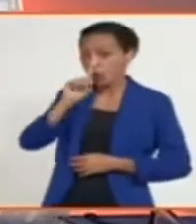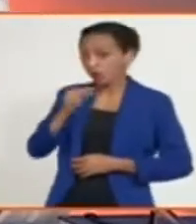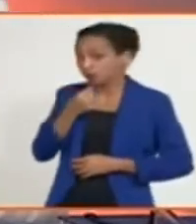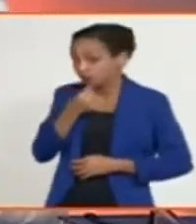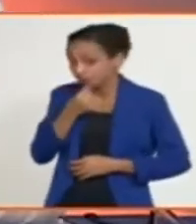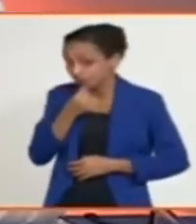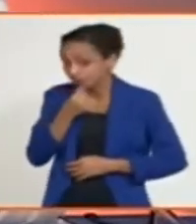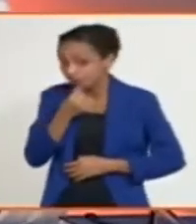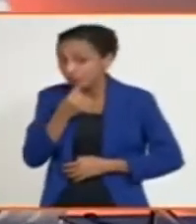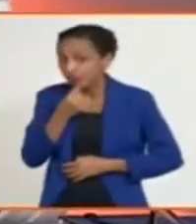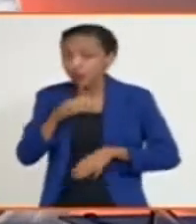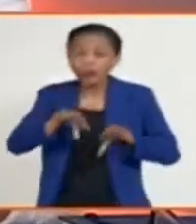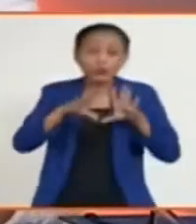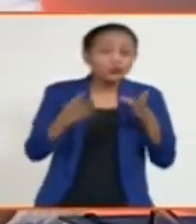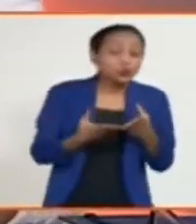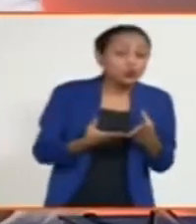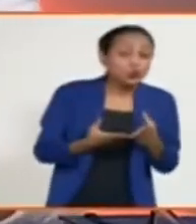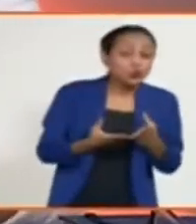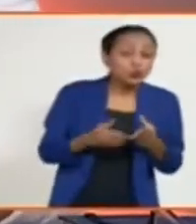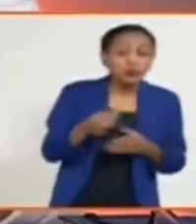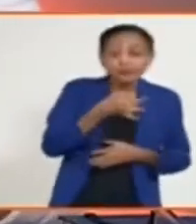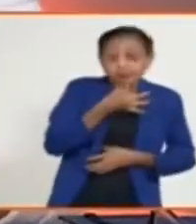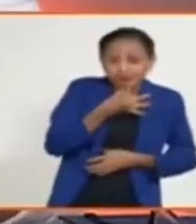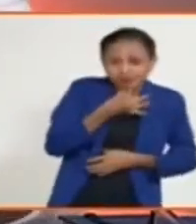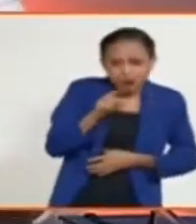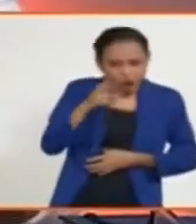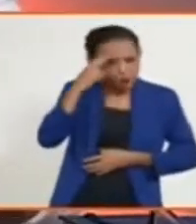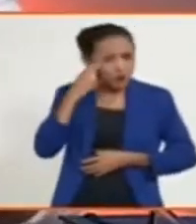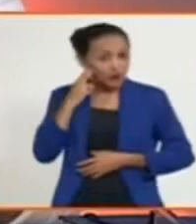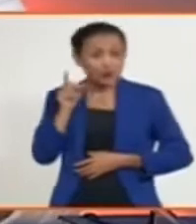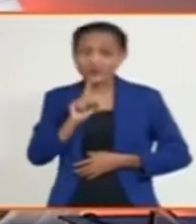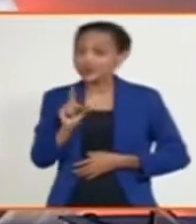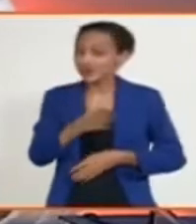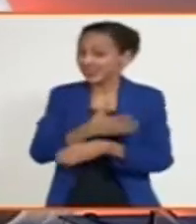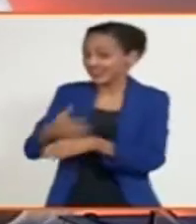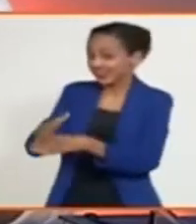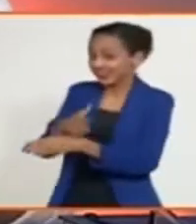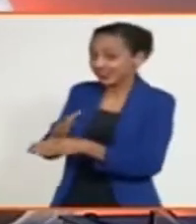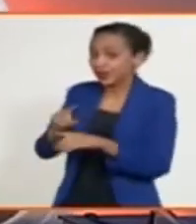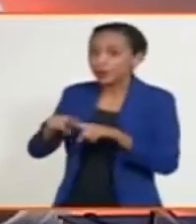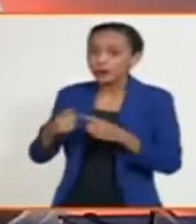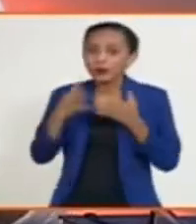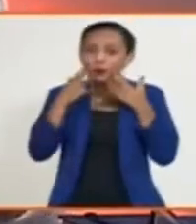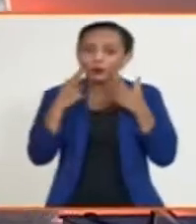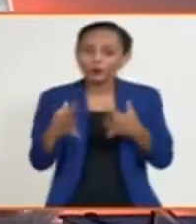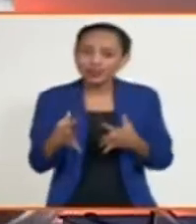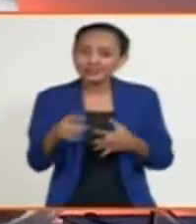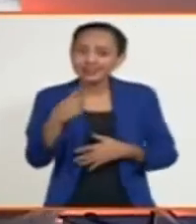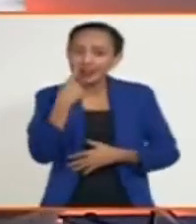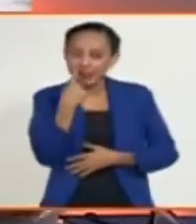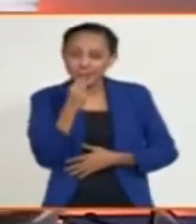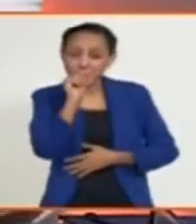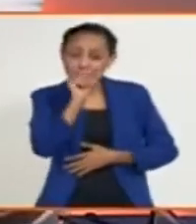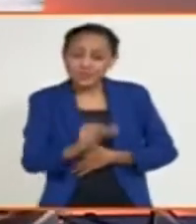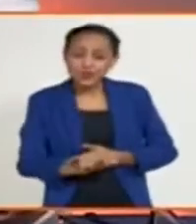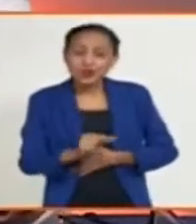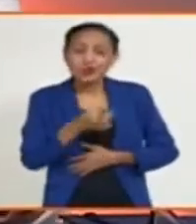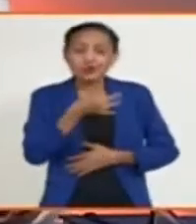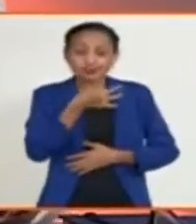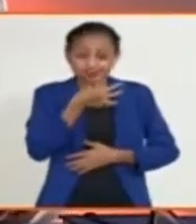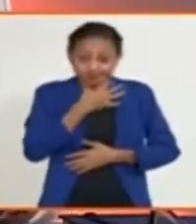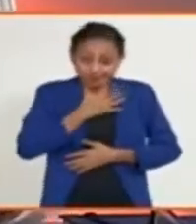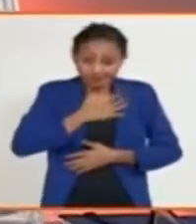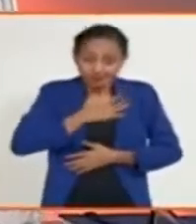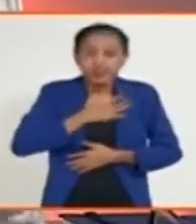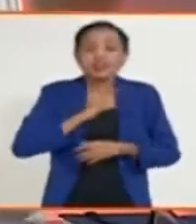todos los adultos mayores son abuelos por lo tanto era imprescindible esa doble mirada que atañe hace primero al individuo y